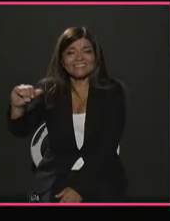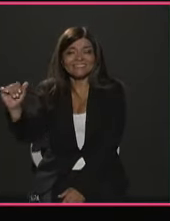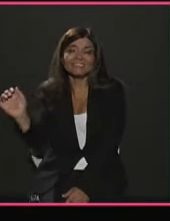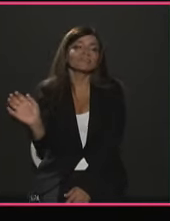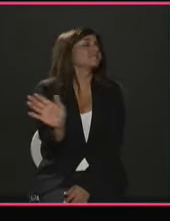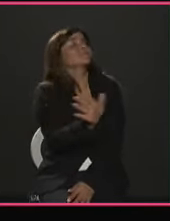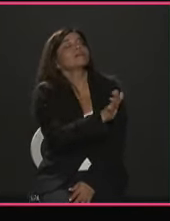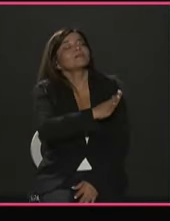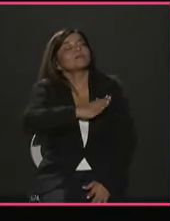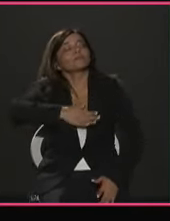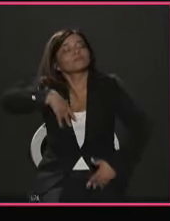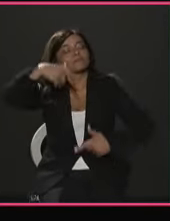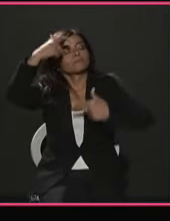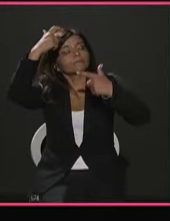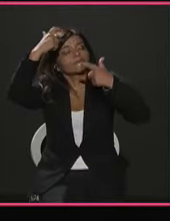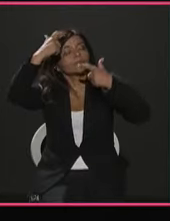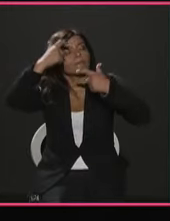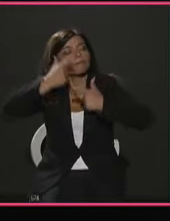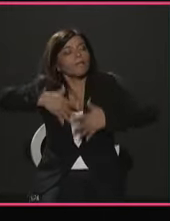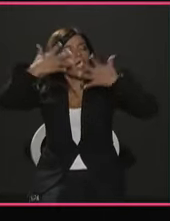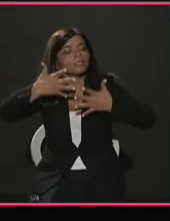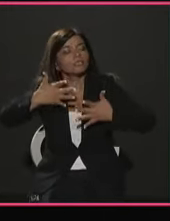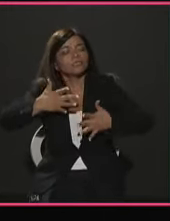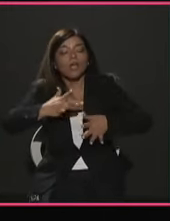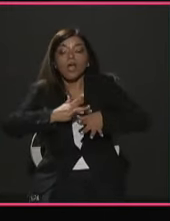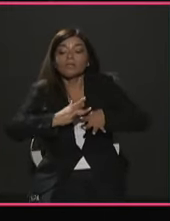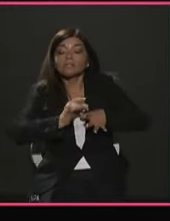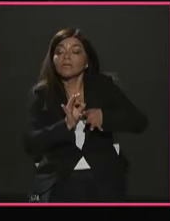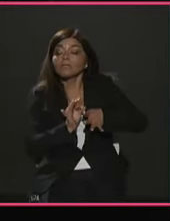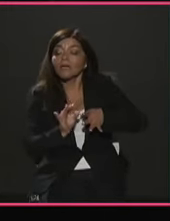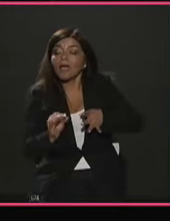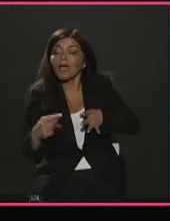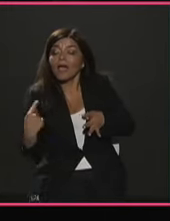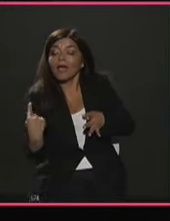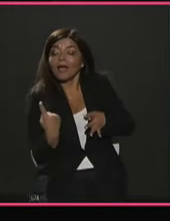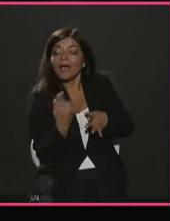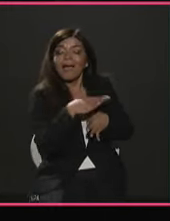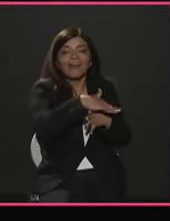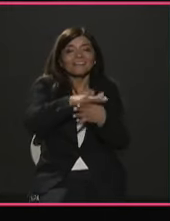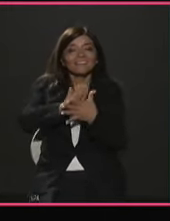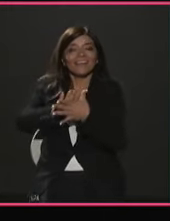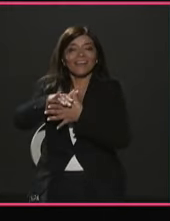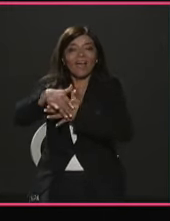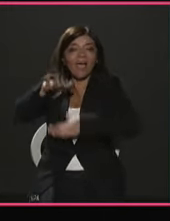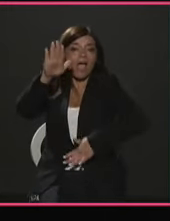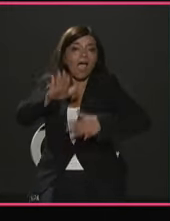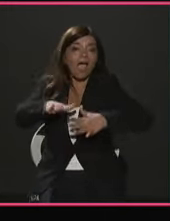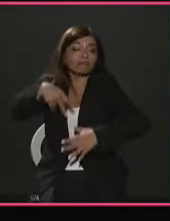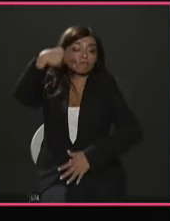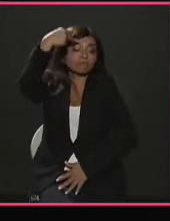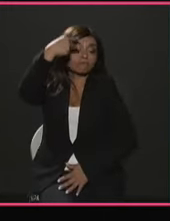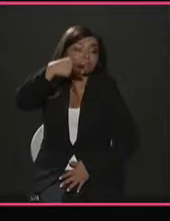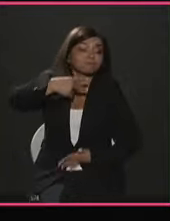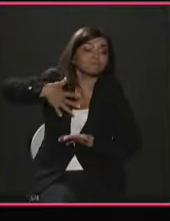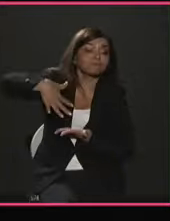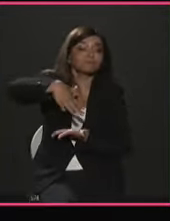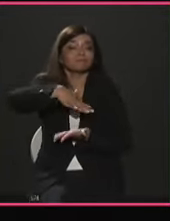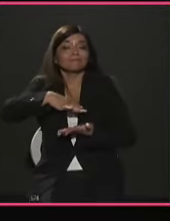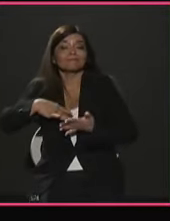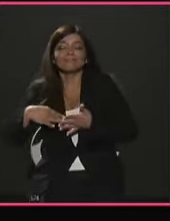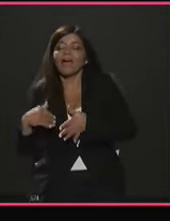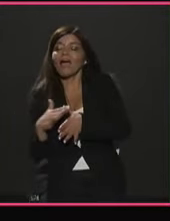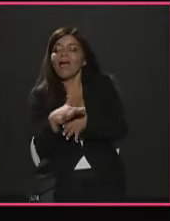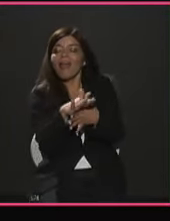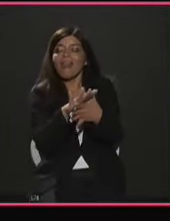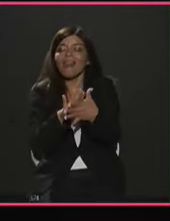camino soy uno así en este desierto balance a veces yo soy mi propio epicentro